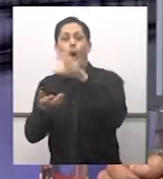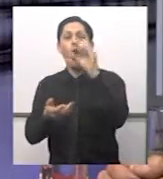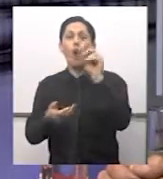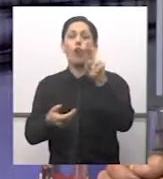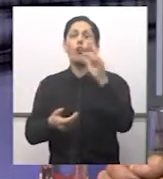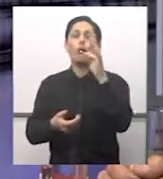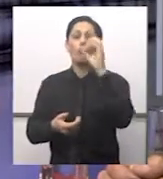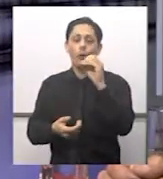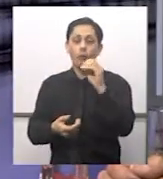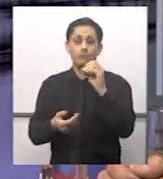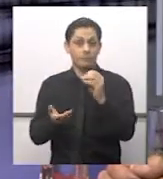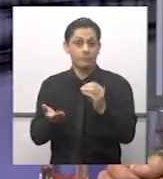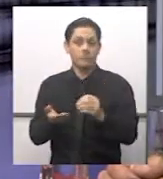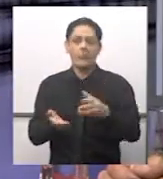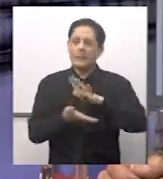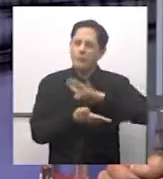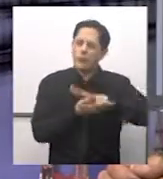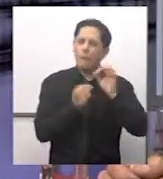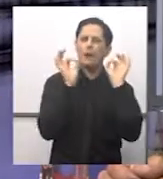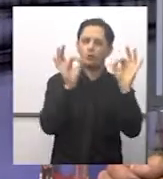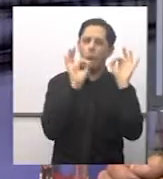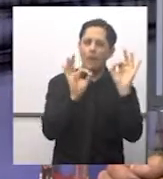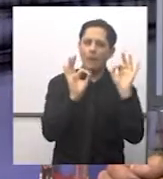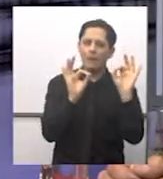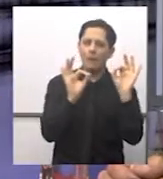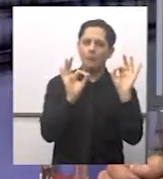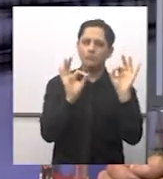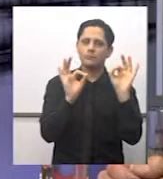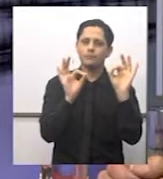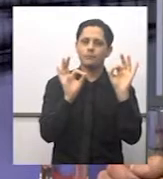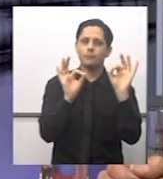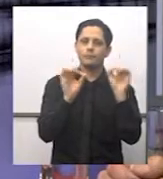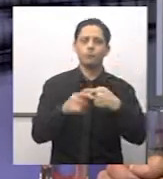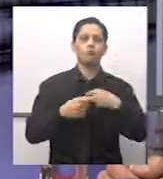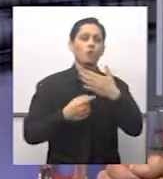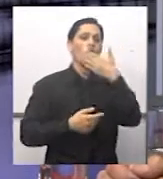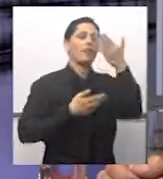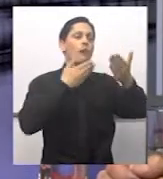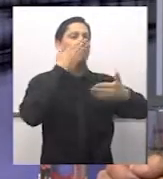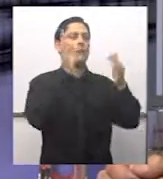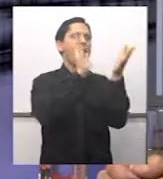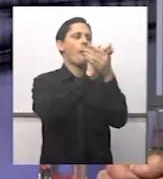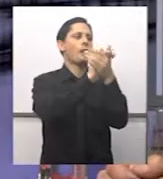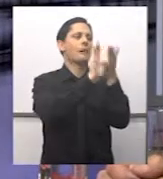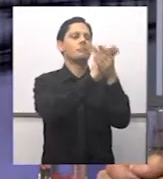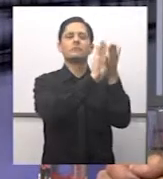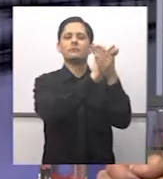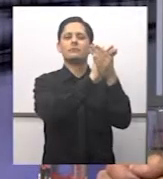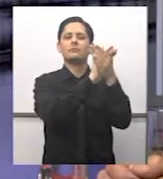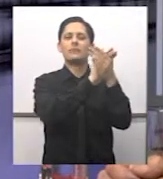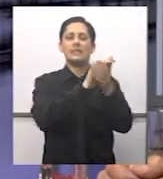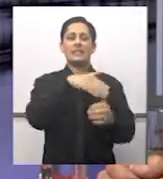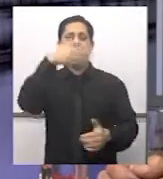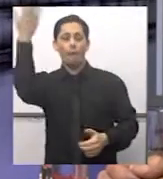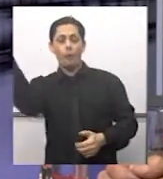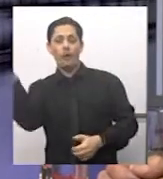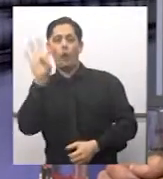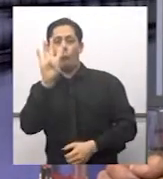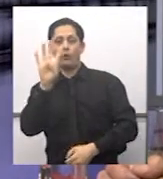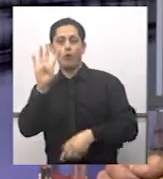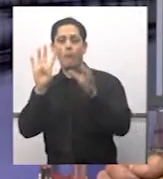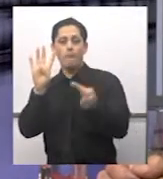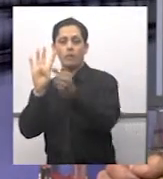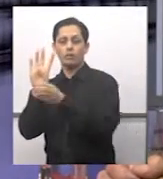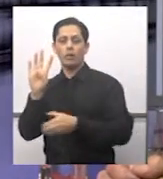la ceremonia fue estupenda. Dije unas palabras con aplauso cerrado y afuera había 4 personas. Después agregaron